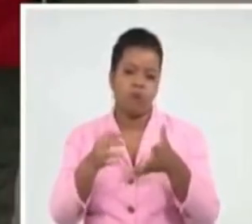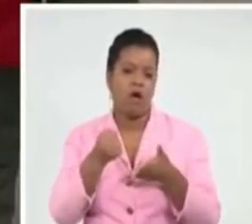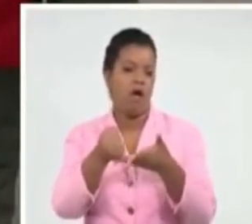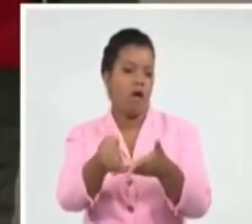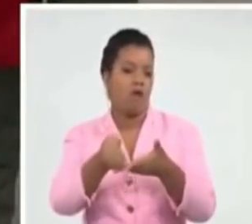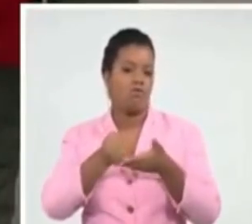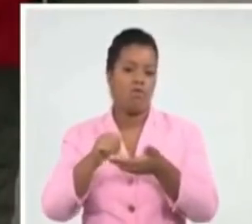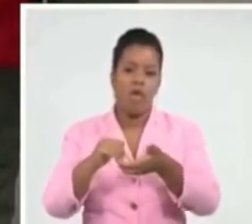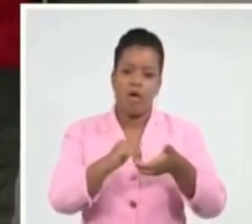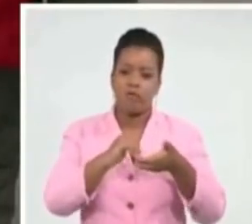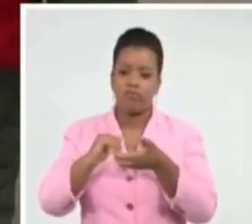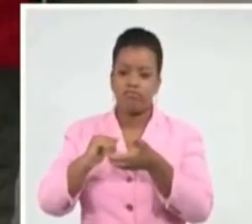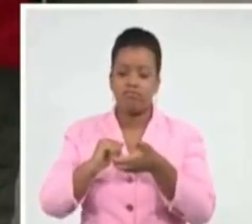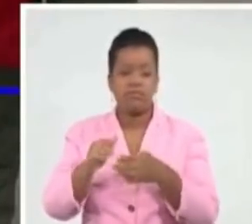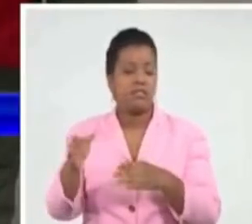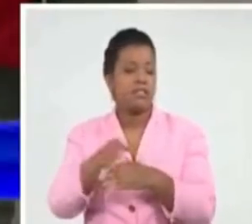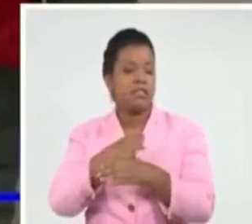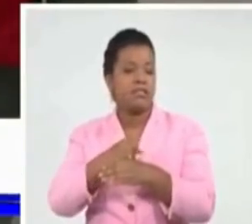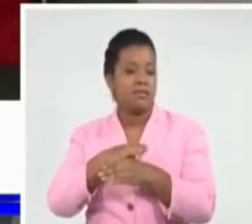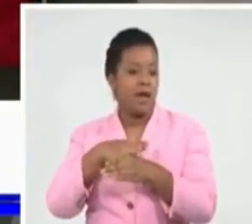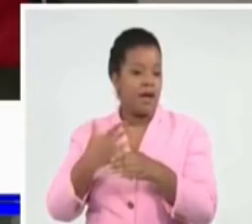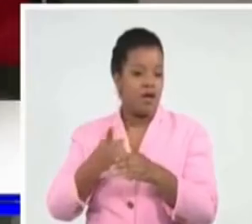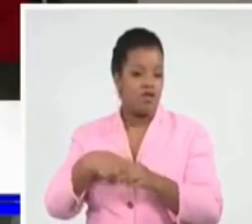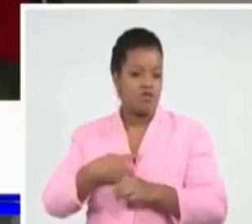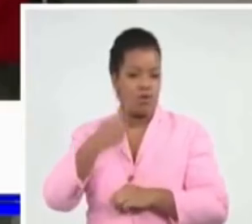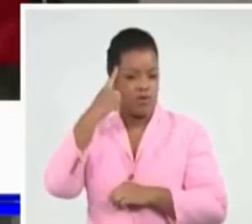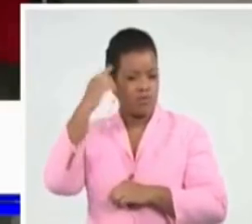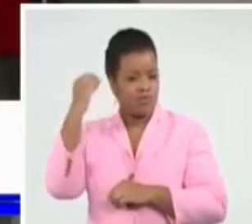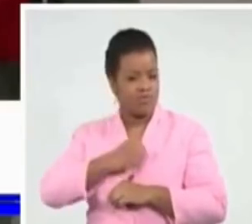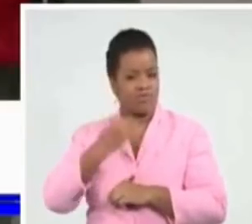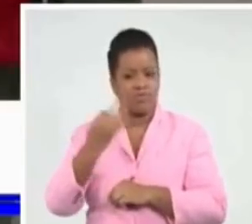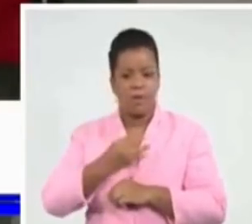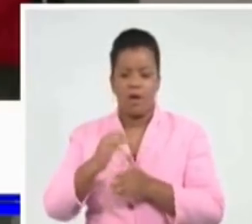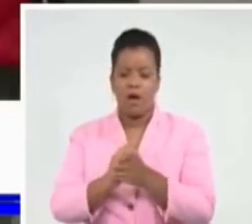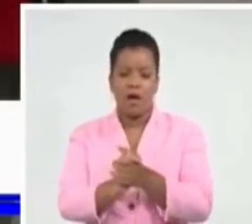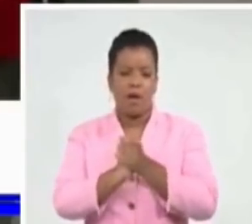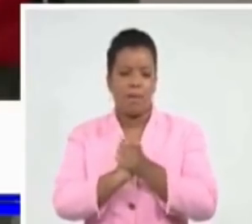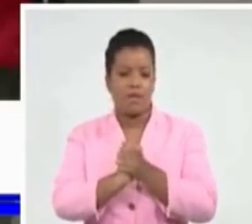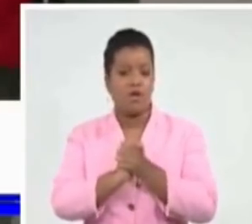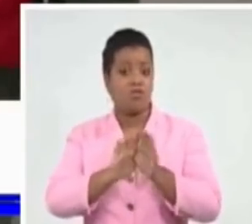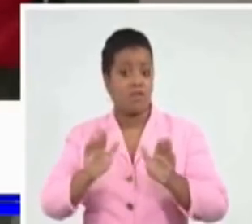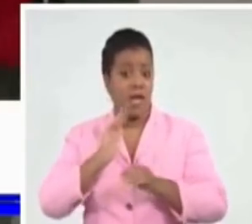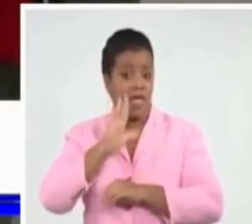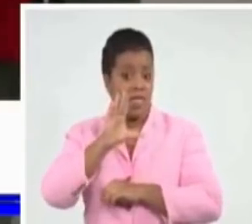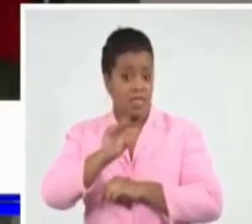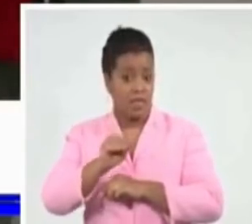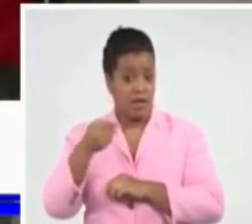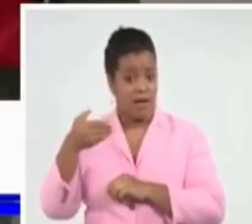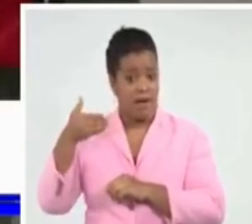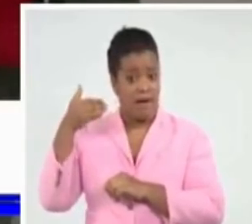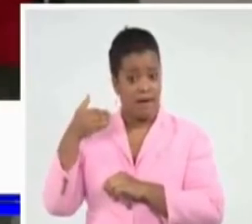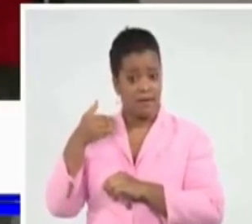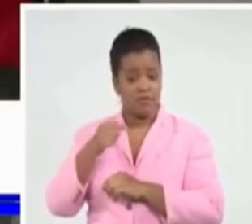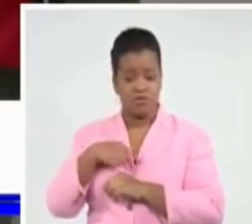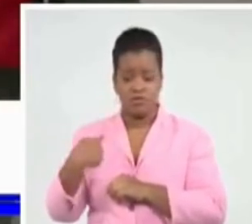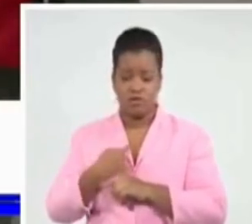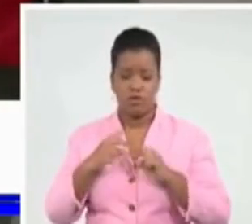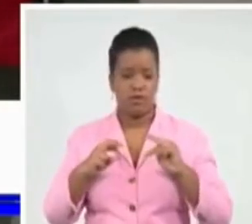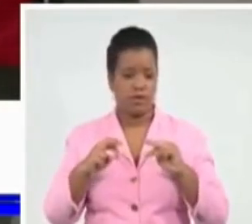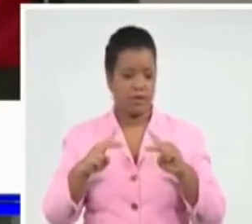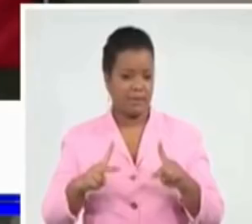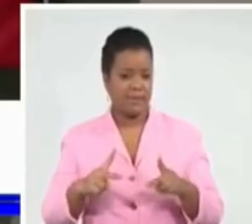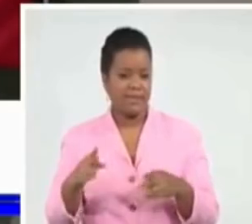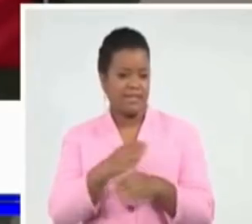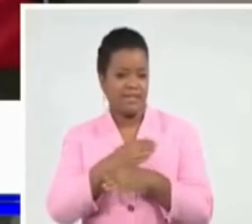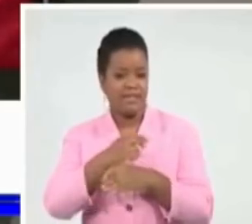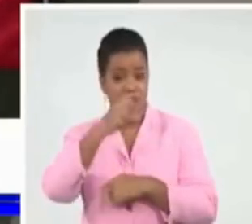Ratifica la convicción que tenemos, lo decíamos hace unos días y lo volvemos a decir, confirma que